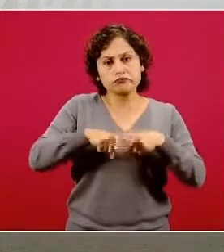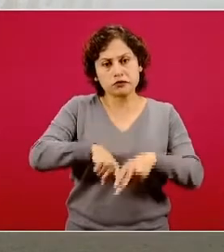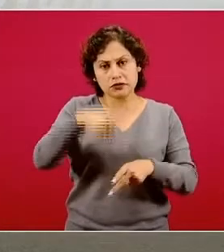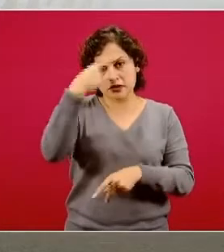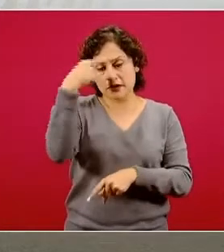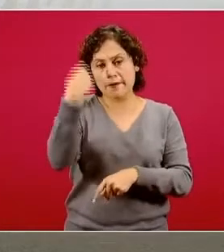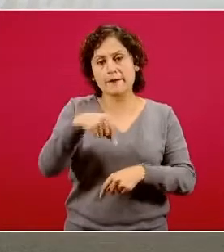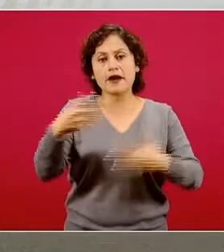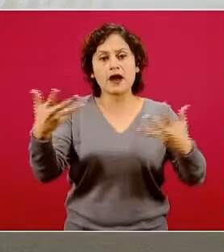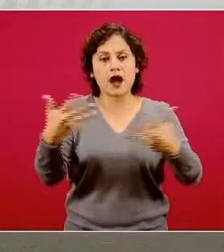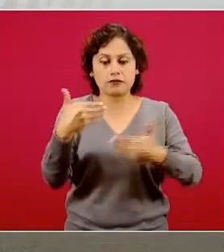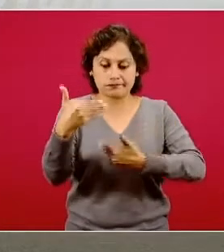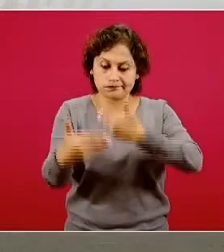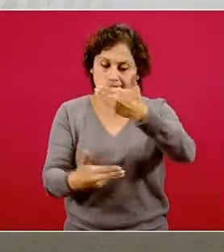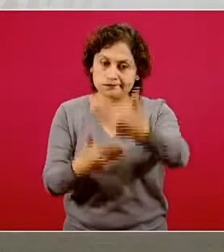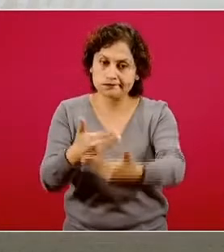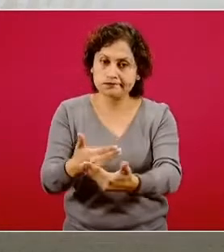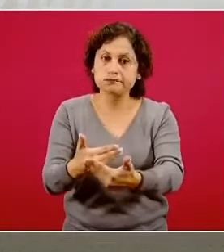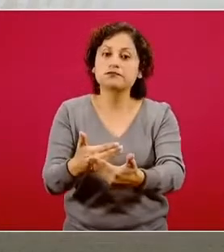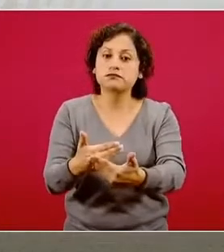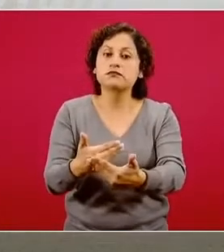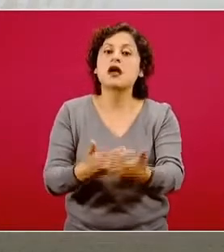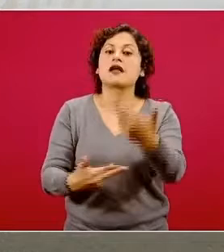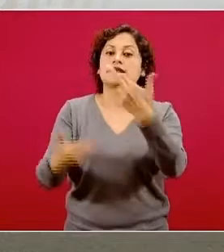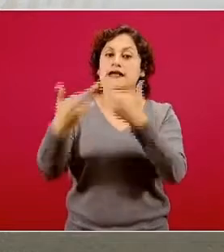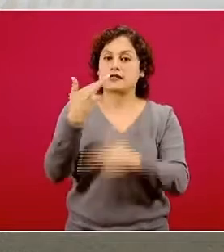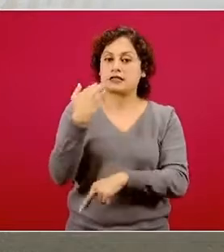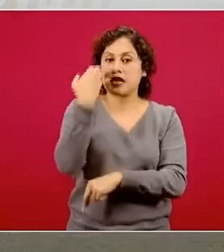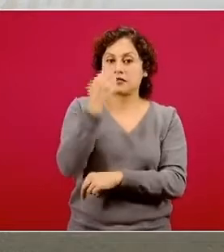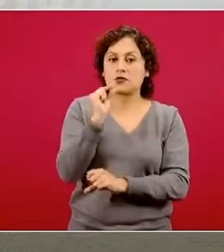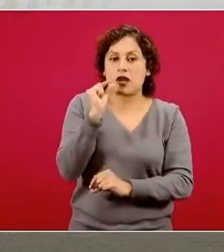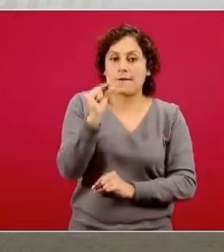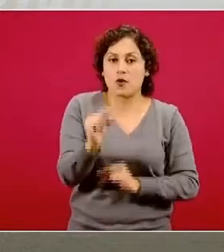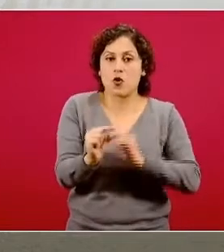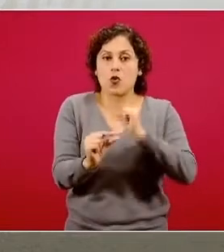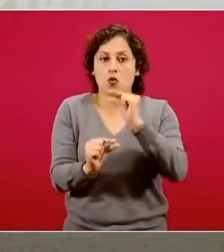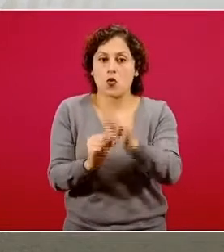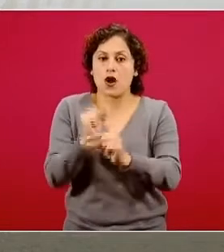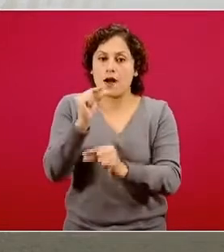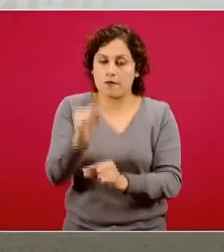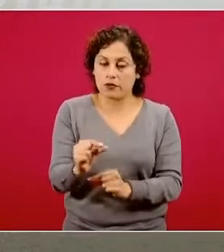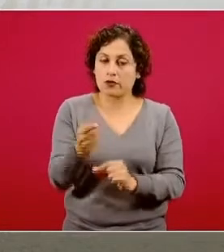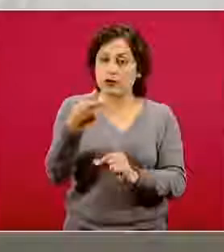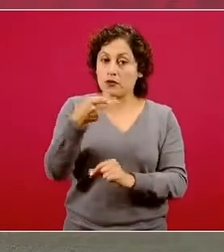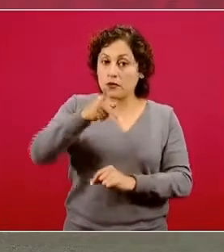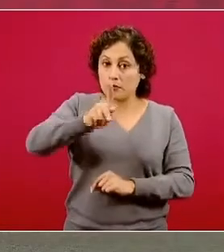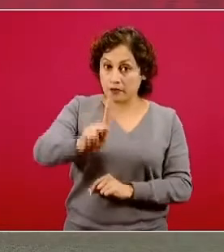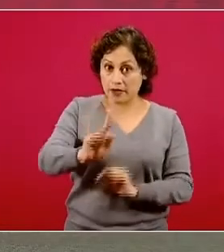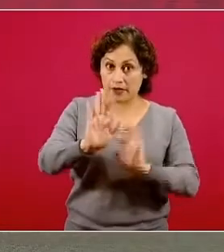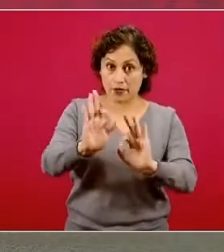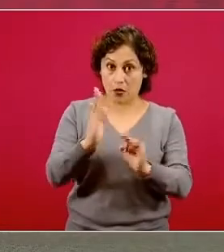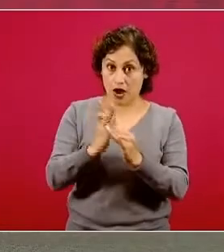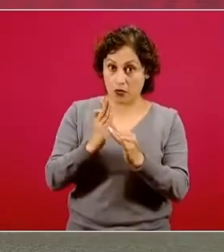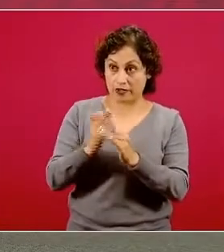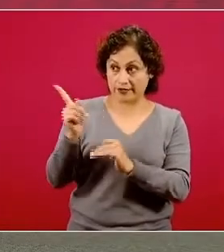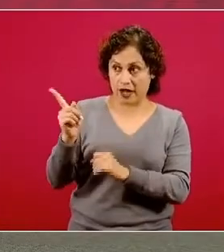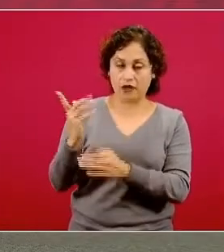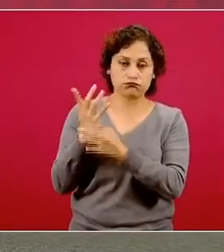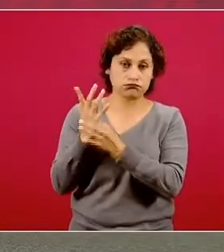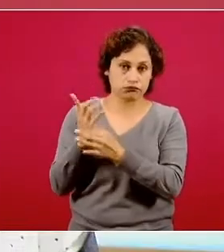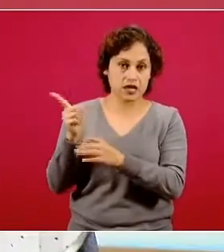poder regresar a las aulas pronto, aunque como bien lo ha comentado el